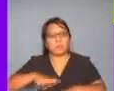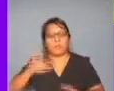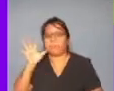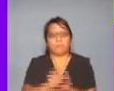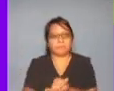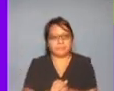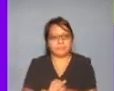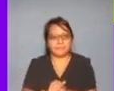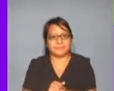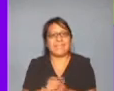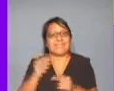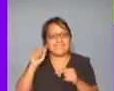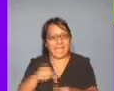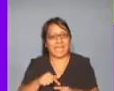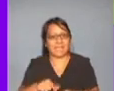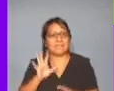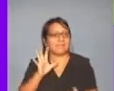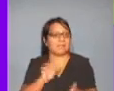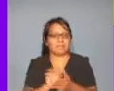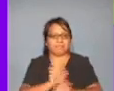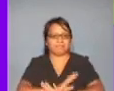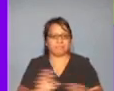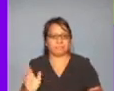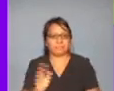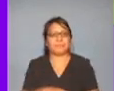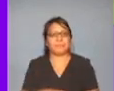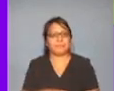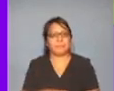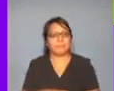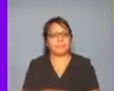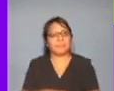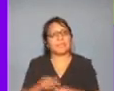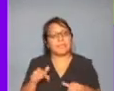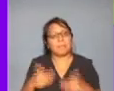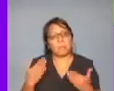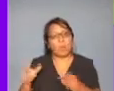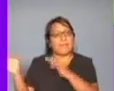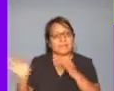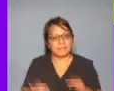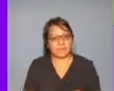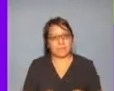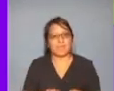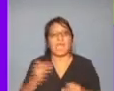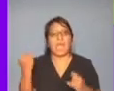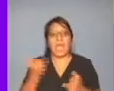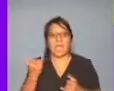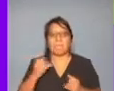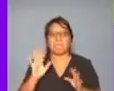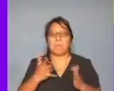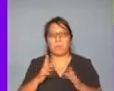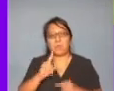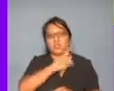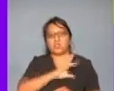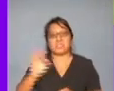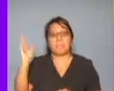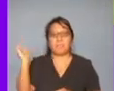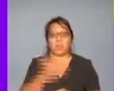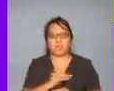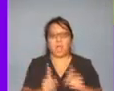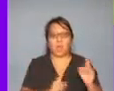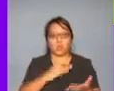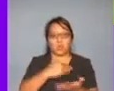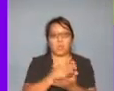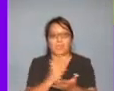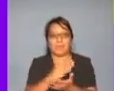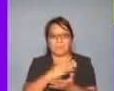y ahí es donde decide ya reservar y poder estar aquí. Hemos tenido picos de casi el 100% en algunas